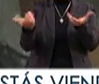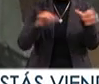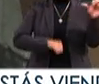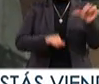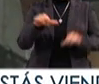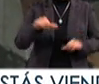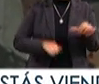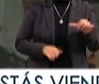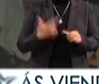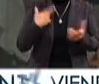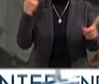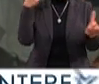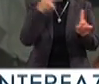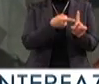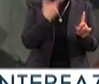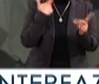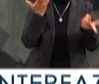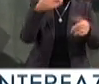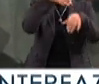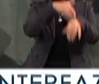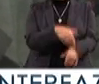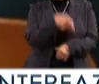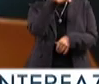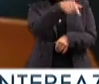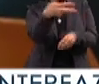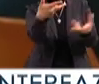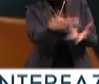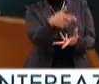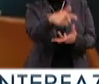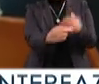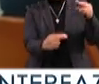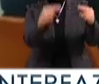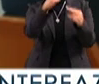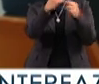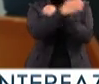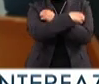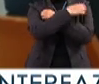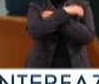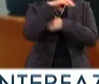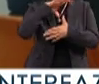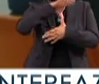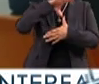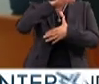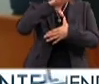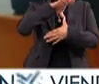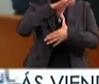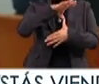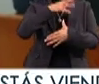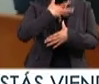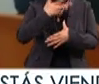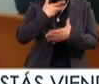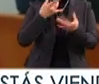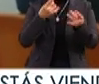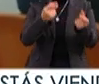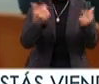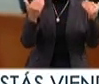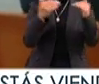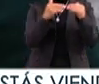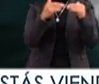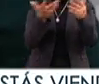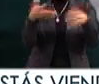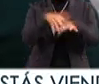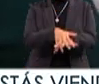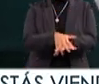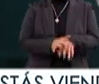actividad, bajo el objetivo de hacer cumplir, digamos, un nivel educativo en América que crea un registro de calidad, de equidad y de